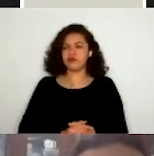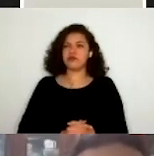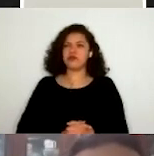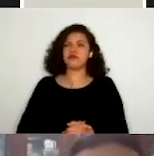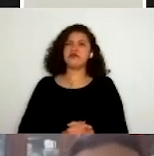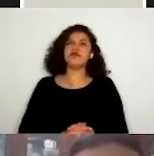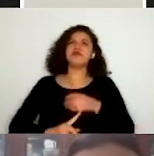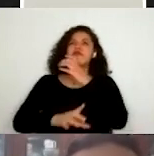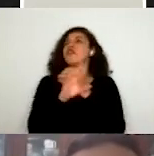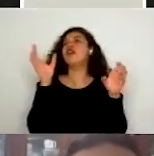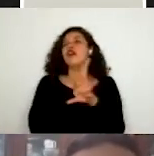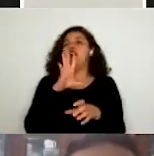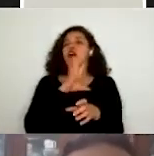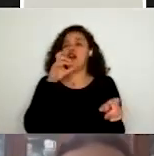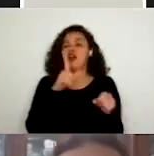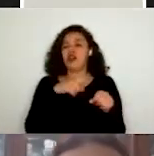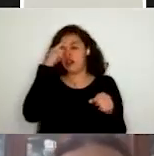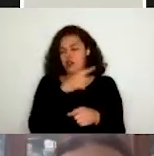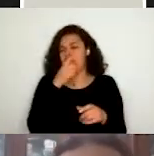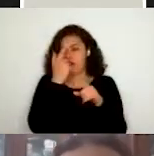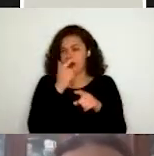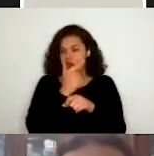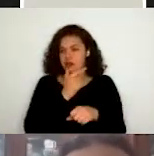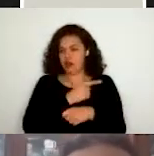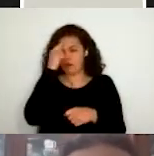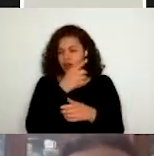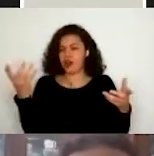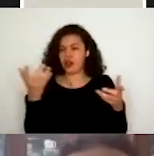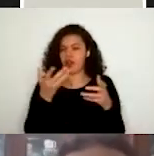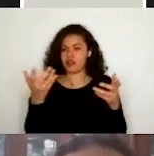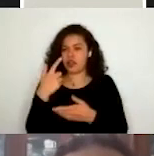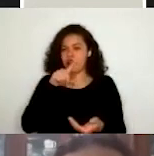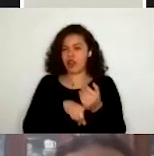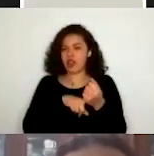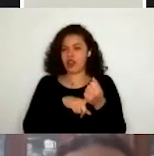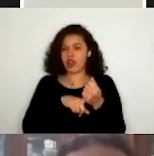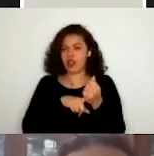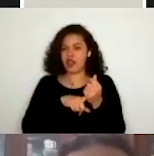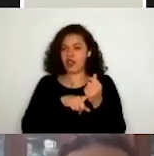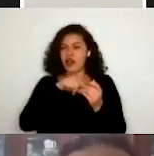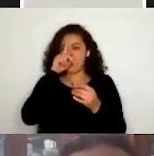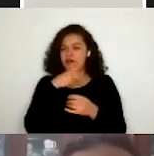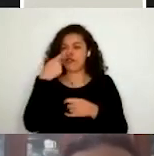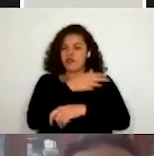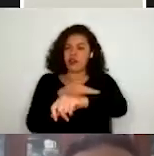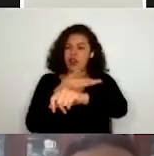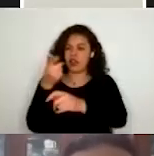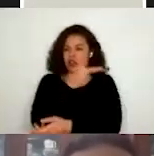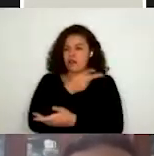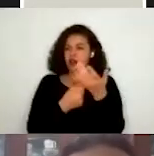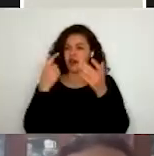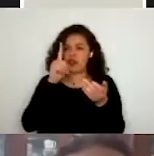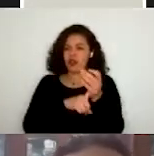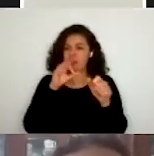Identificar los elementos y requerimientos para la elaboración, integración y registro del programa interno de protección